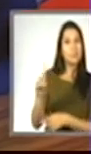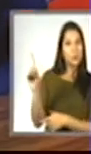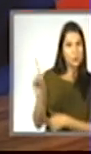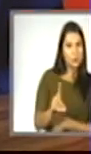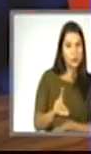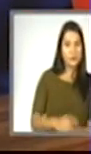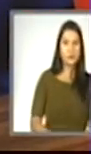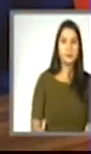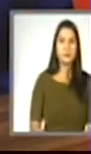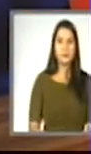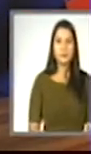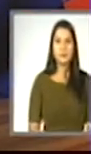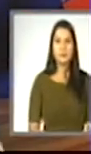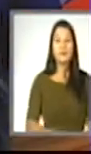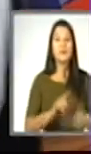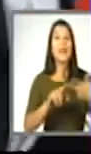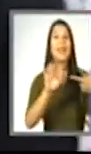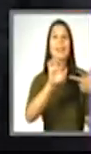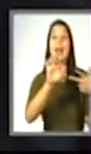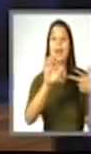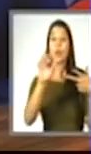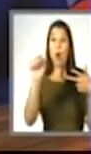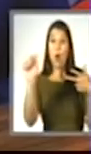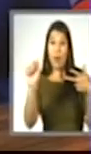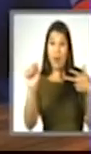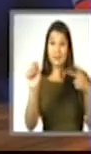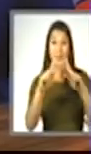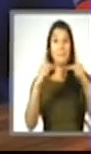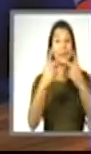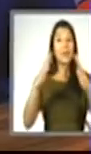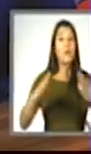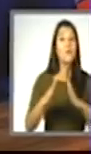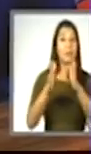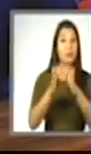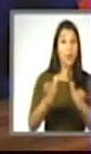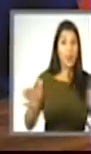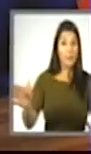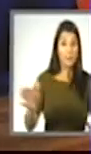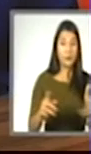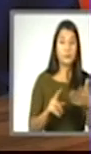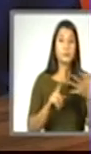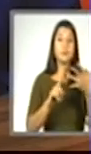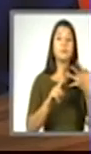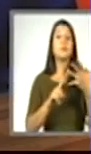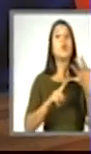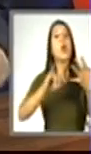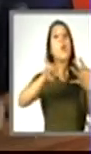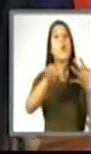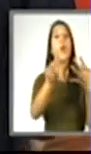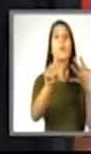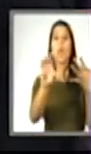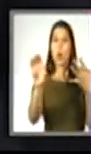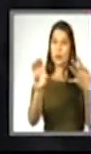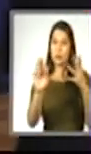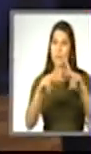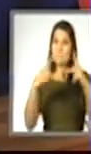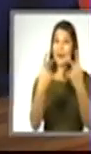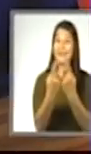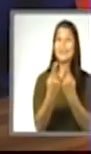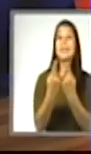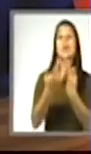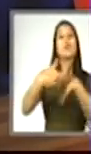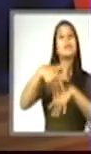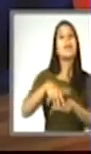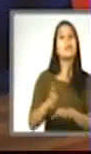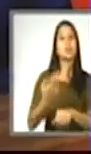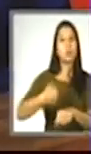¿Cómo los logra delinear en este momento? Bueno, yo diría que de ese encuentro quedó claro que no